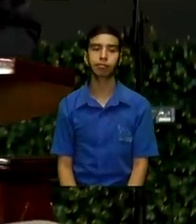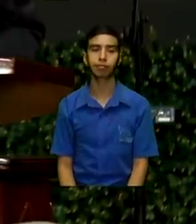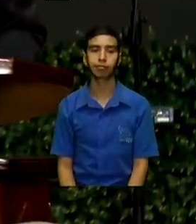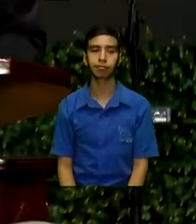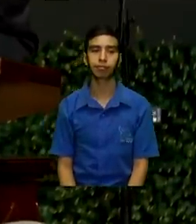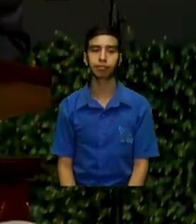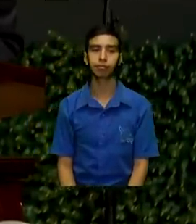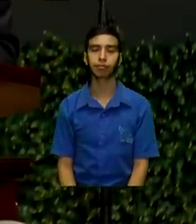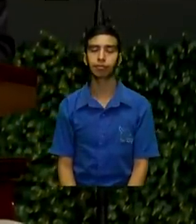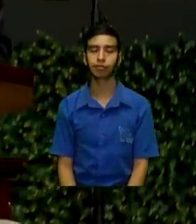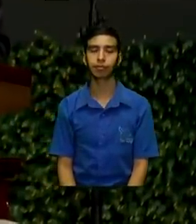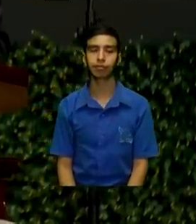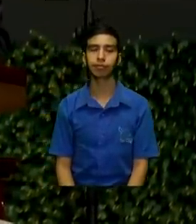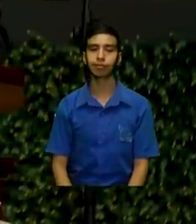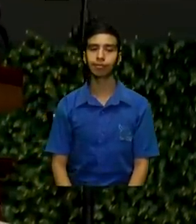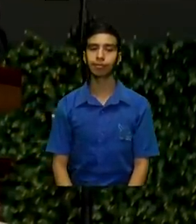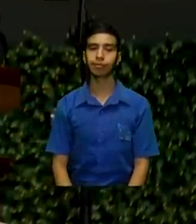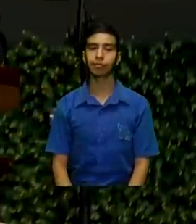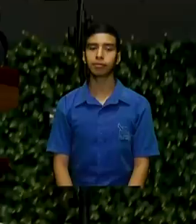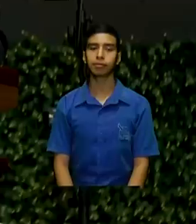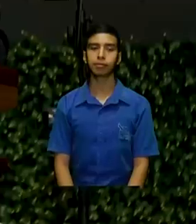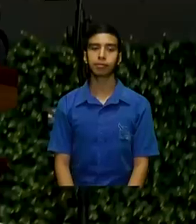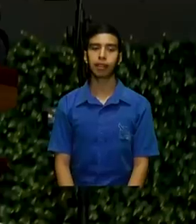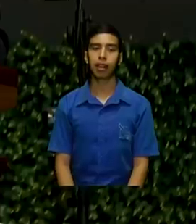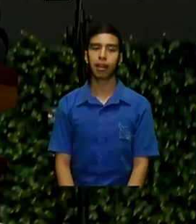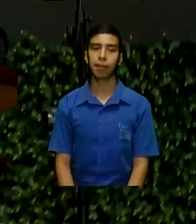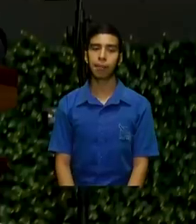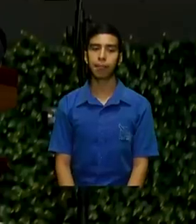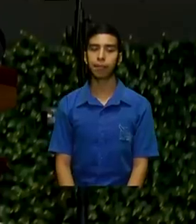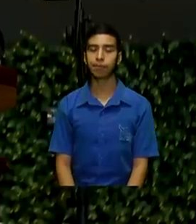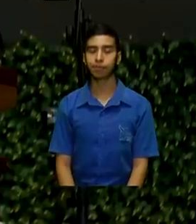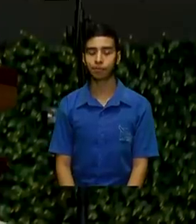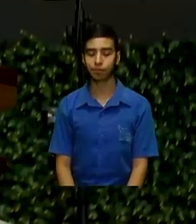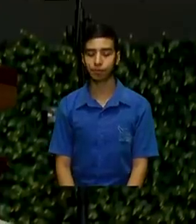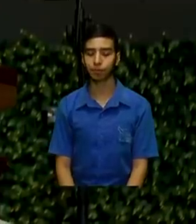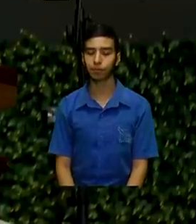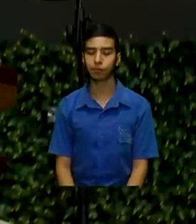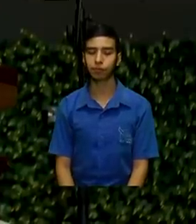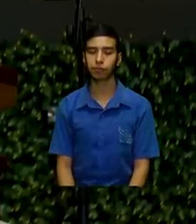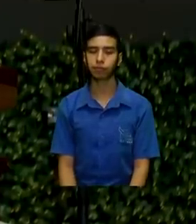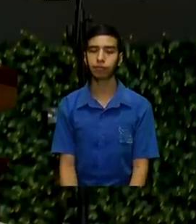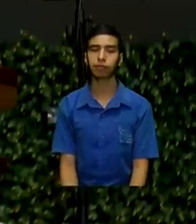¿Por dónde iba? Antes de que Napoleón me interrumpiera.